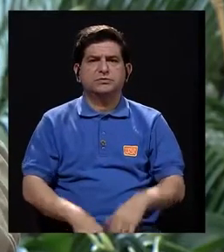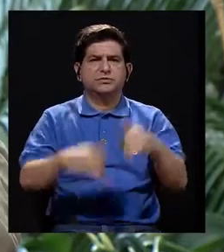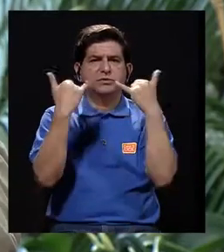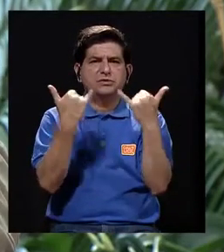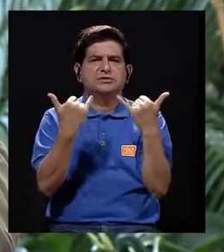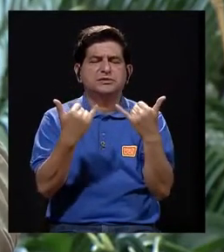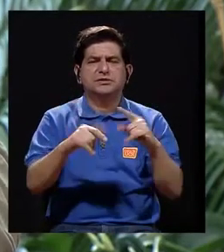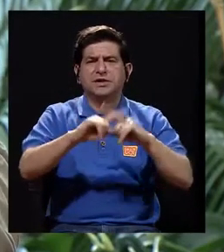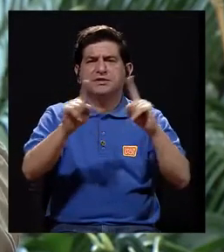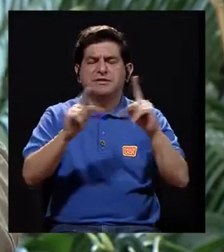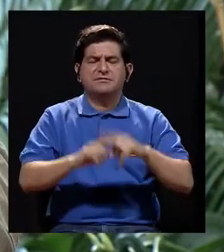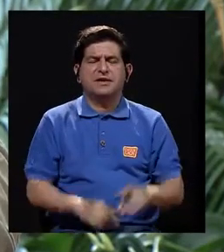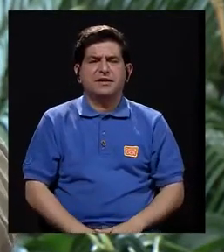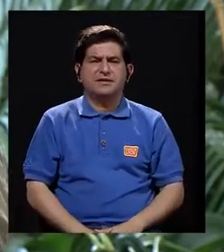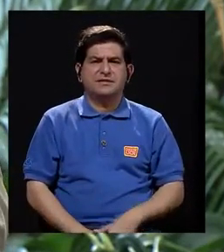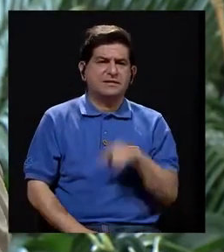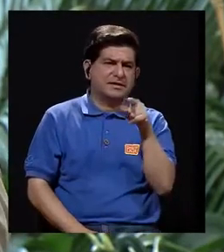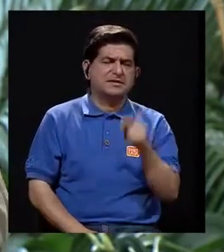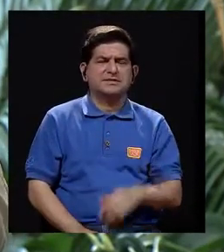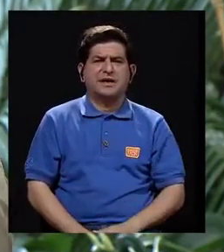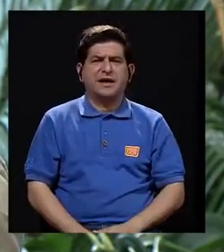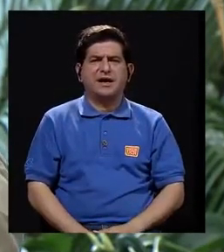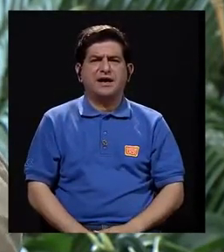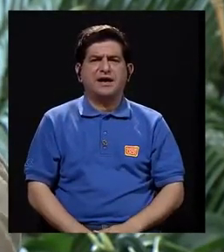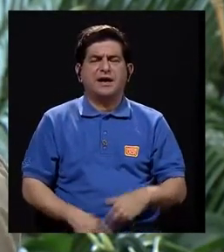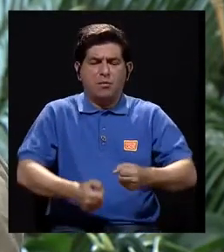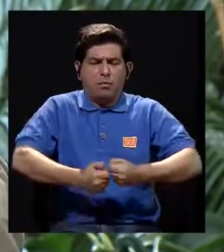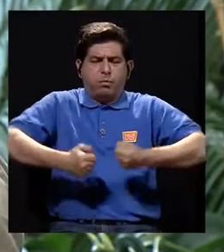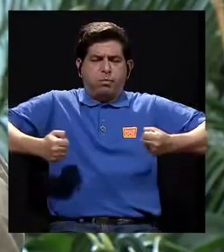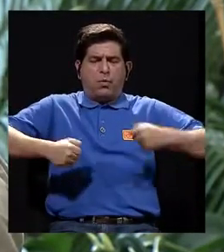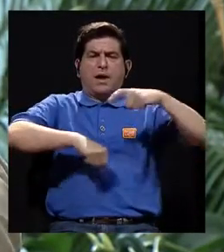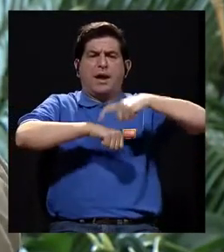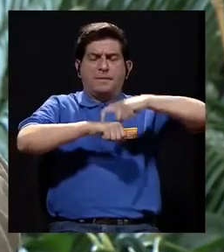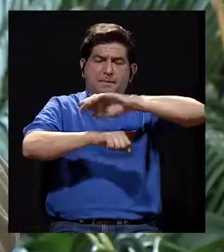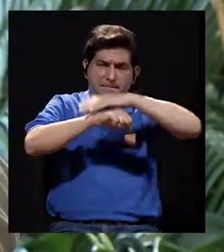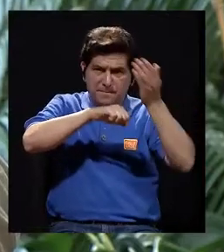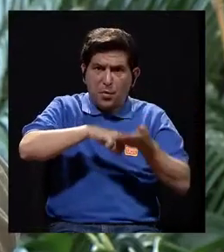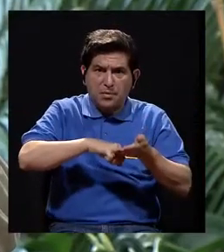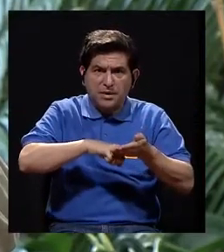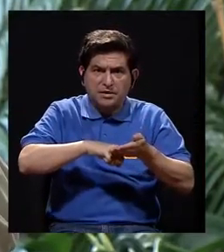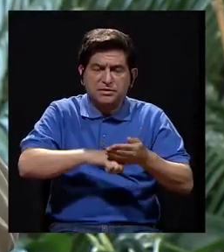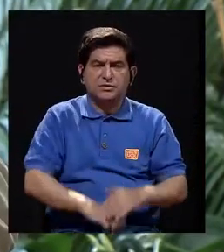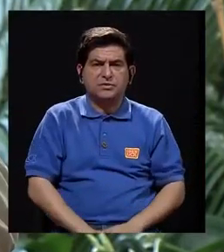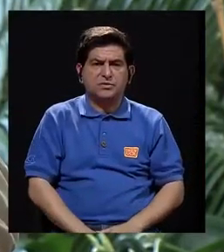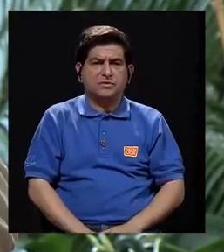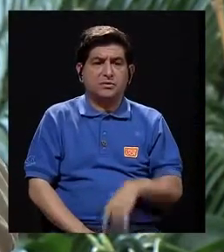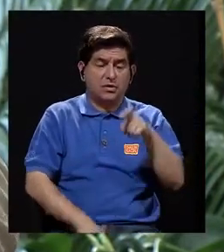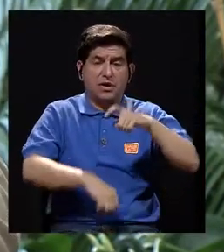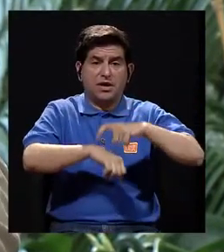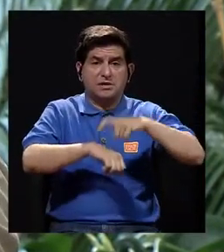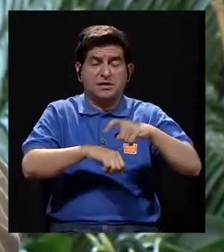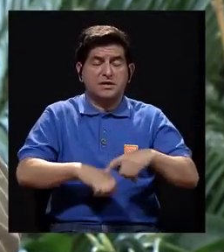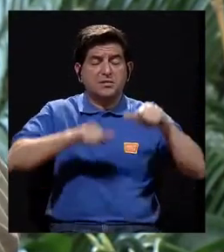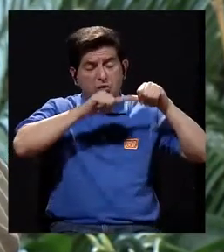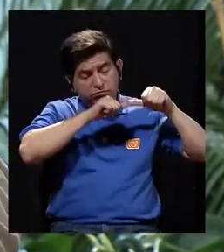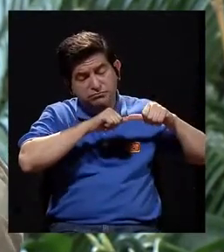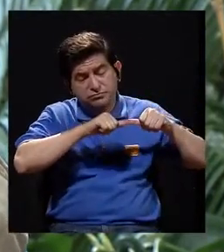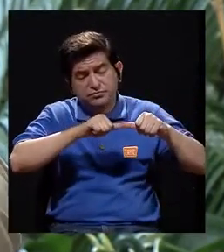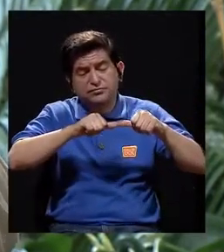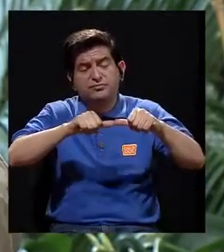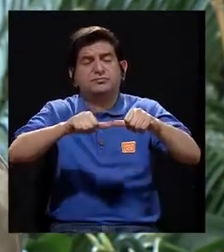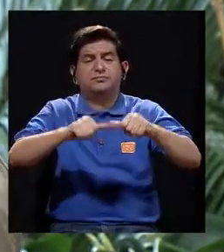ya muchas ingresan al embarazo con sobrepeso, con obesidad. E incluso entonces durante ese periodo se